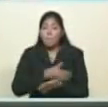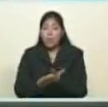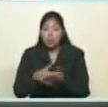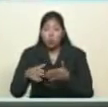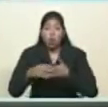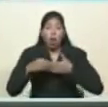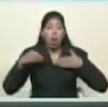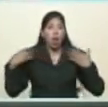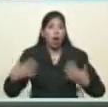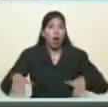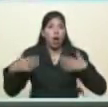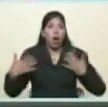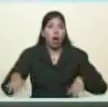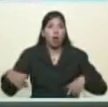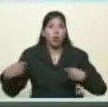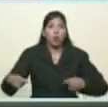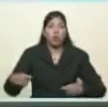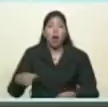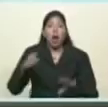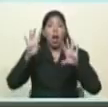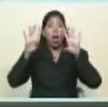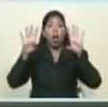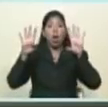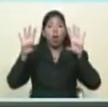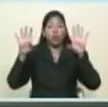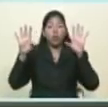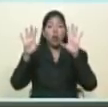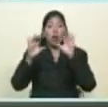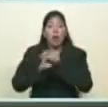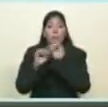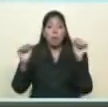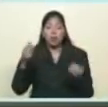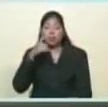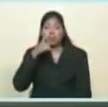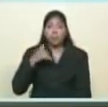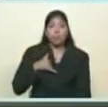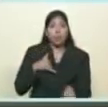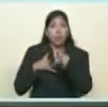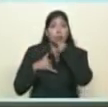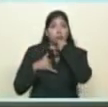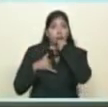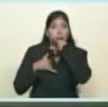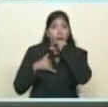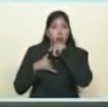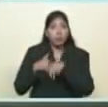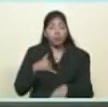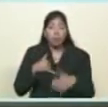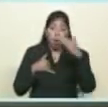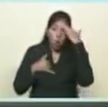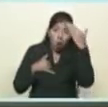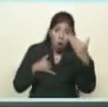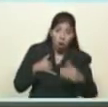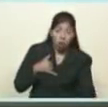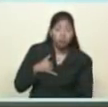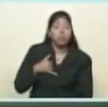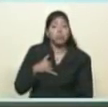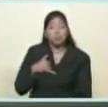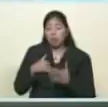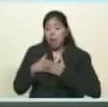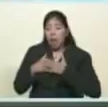Y JP Morgan a las 9 de la mañana llamaron. Hello, good morning. Estamos a la orden para que paguen.